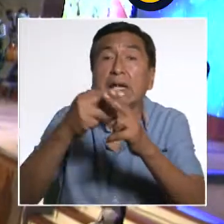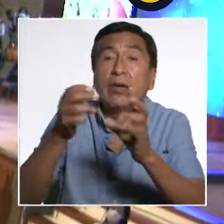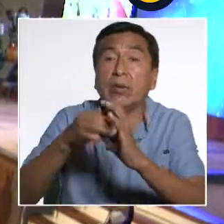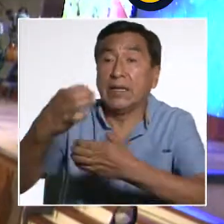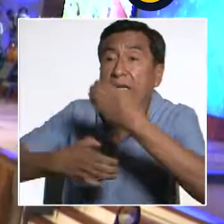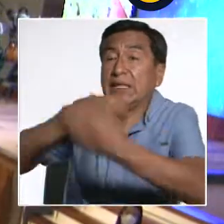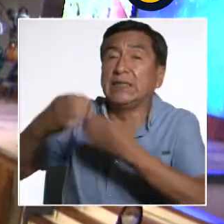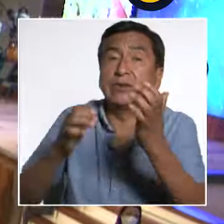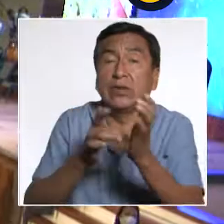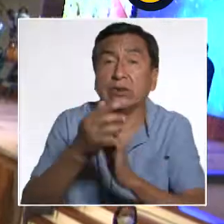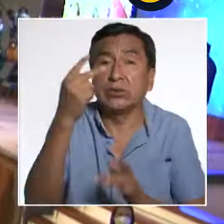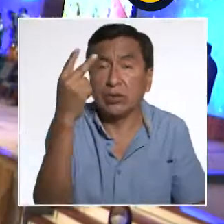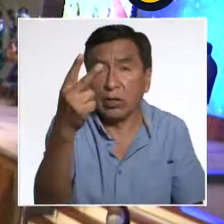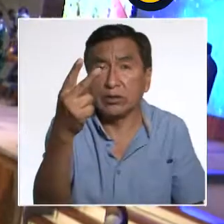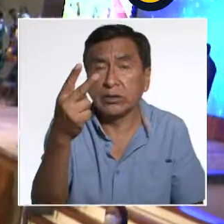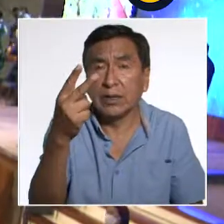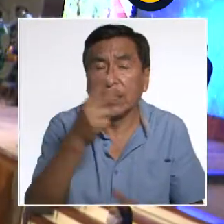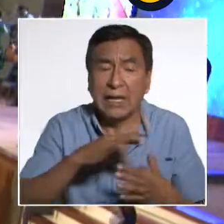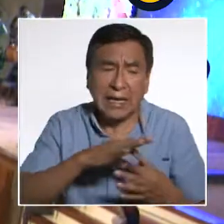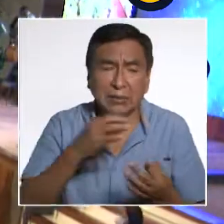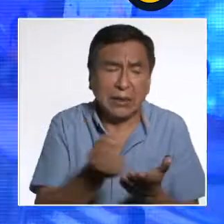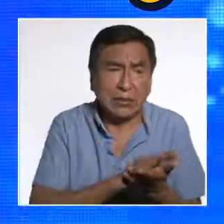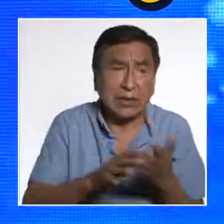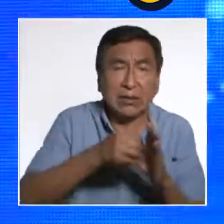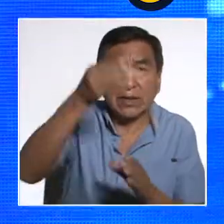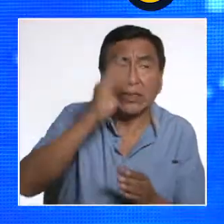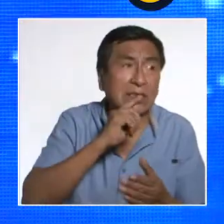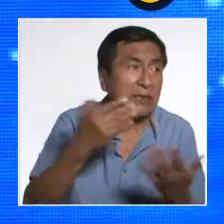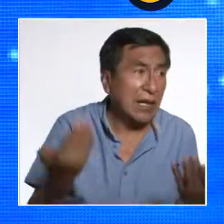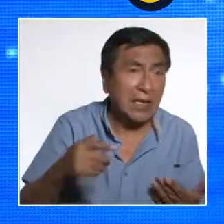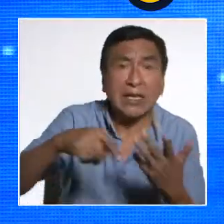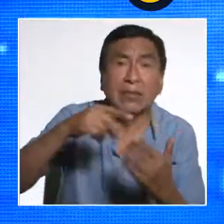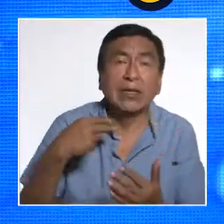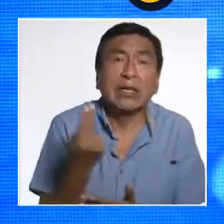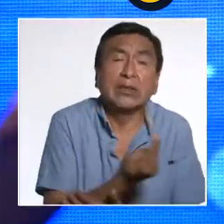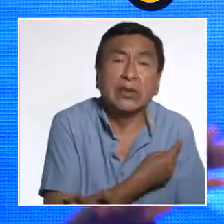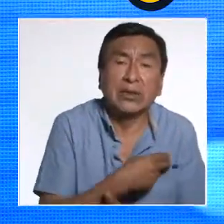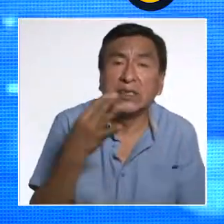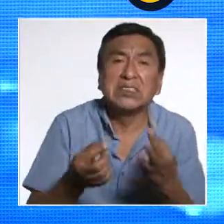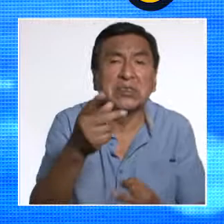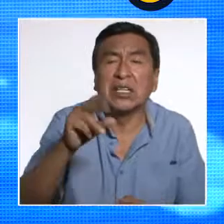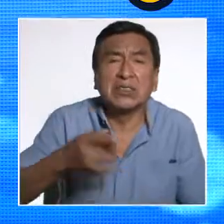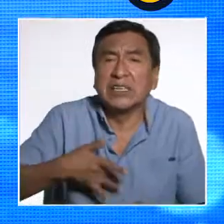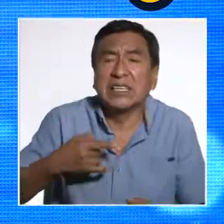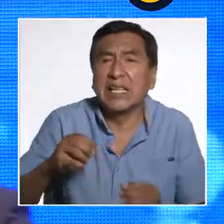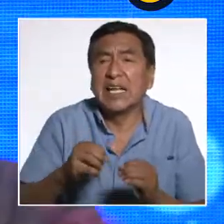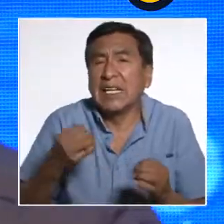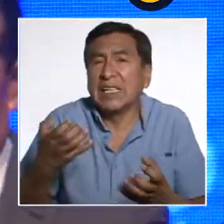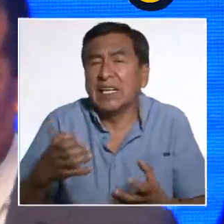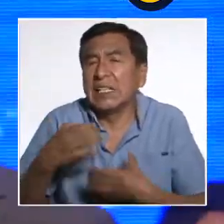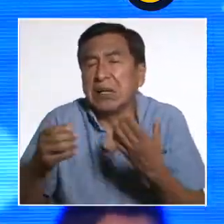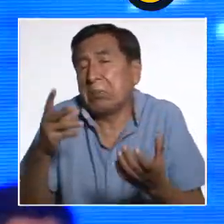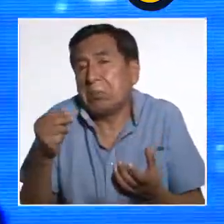Jesús. Dos, el Espíritu Santo de Dios está aquí en medio de nosotros. Si usted no siente ganas de gritar, usted